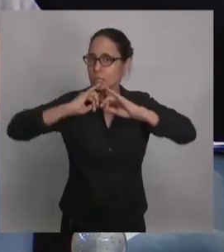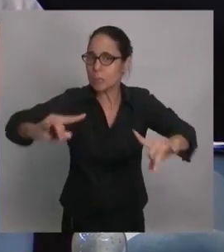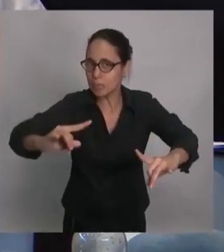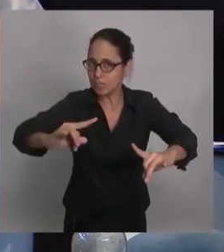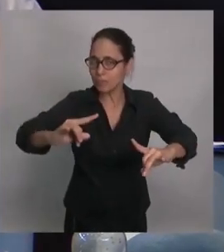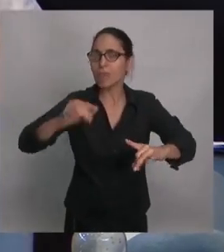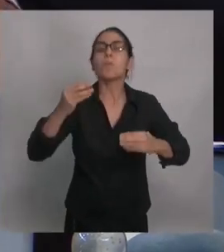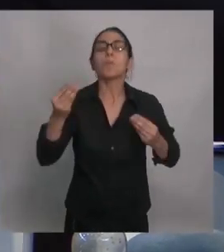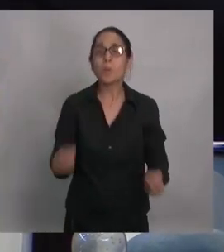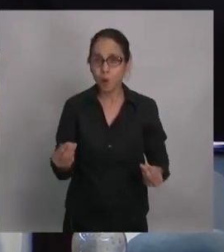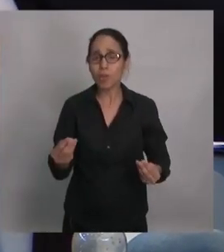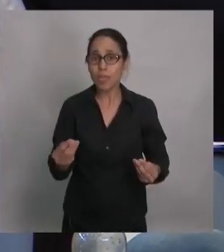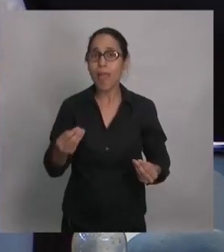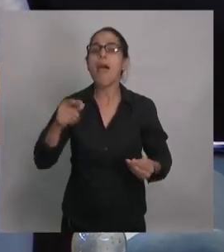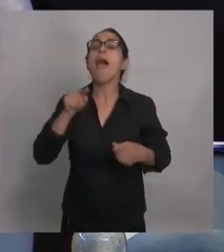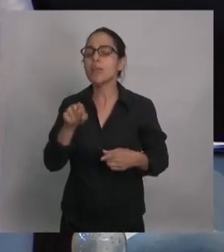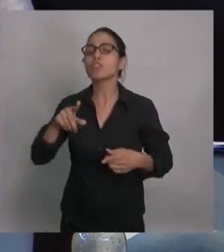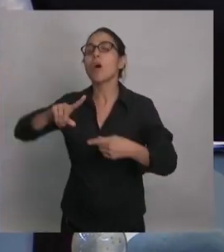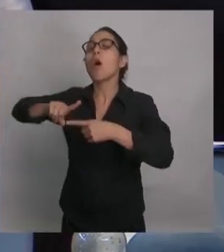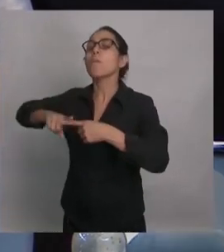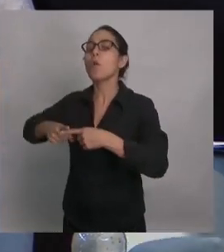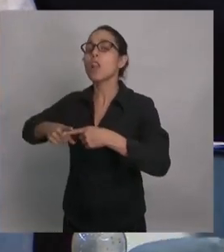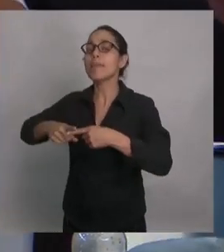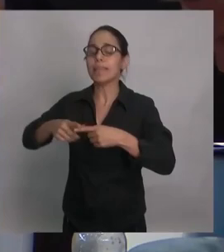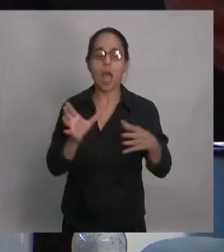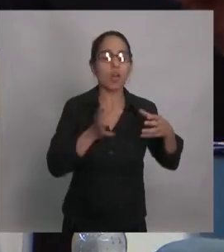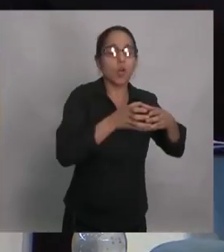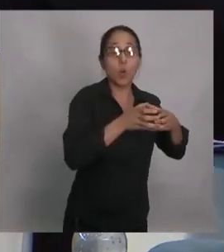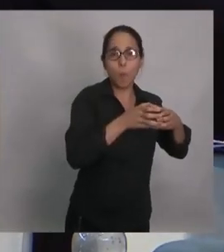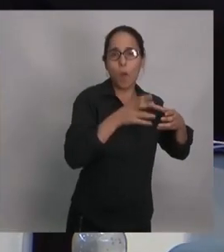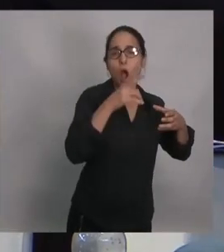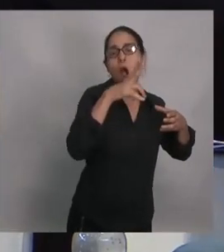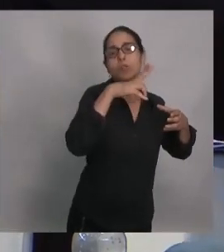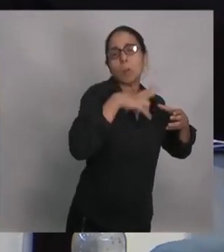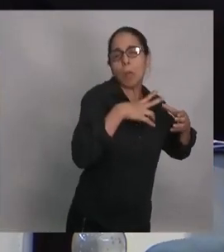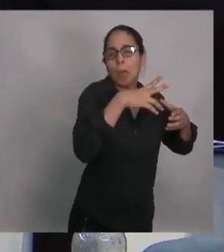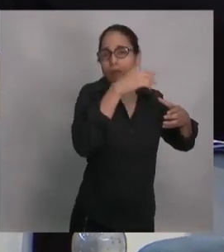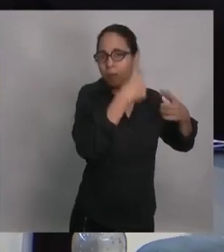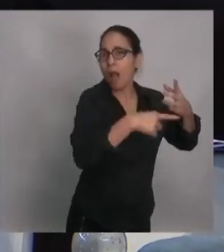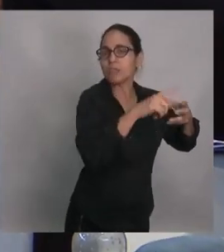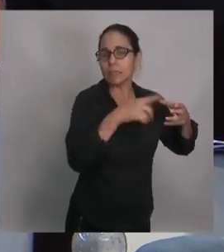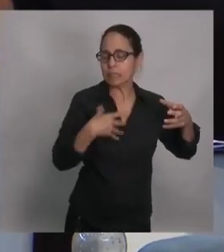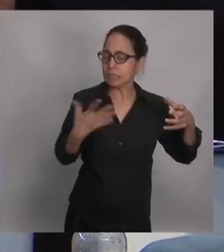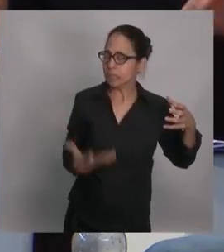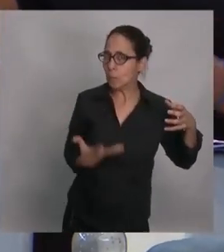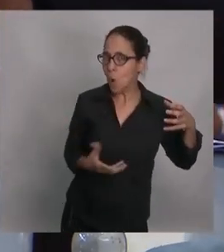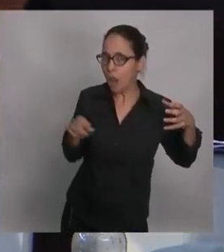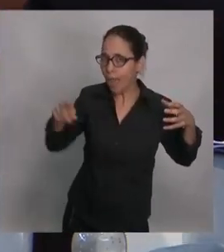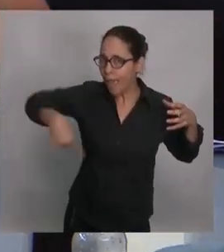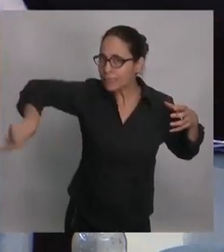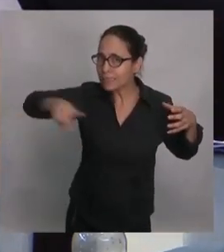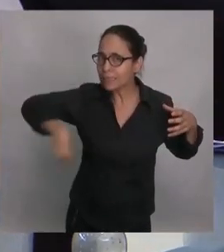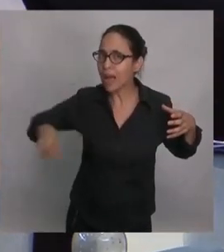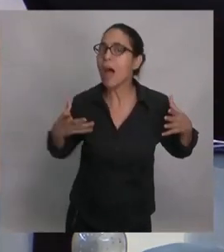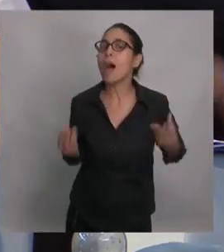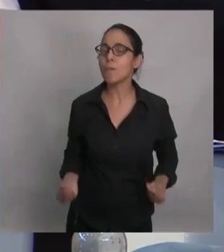le molestan a las élites. Como las políticas de integración comunitaria que se expresaban